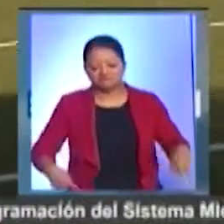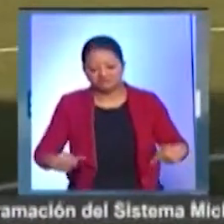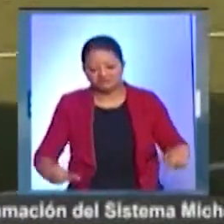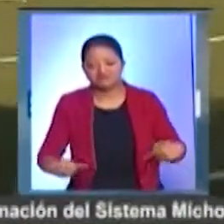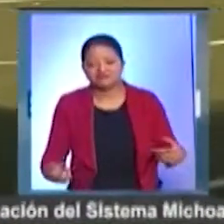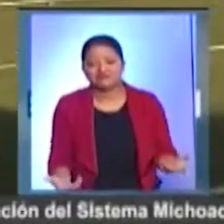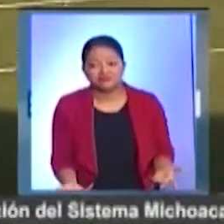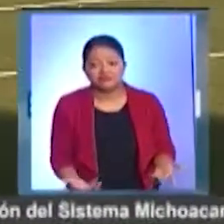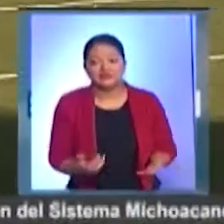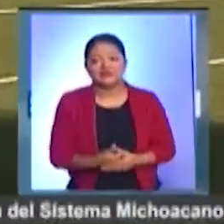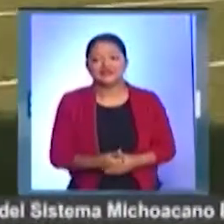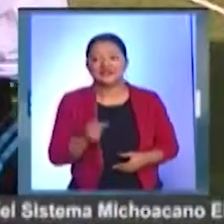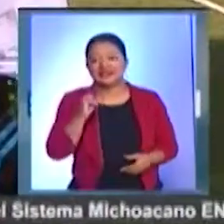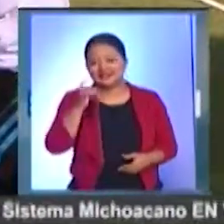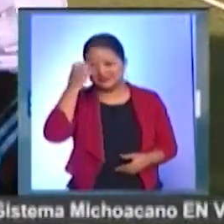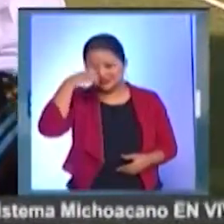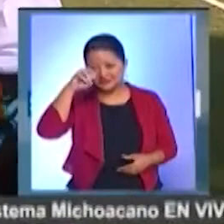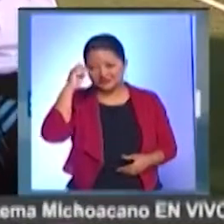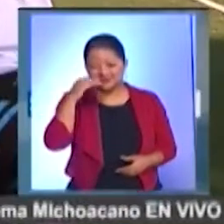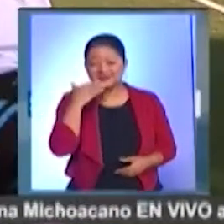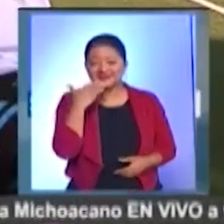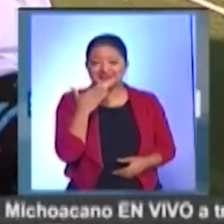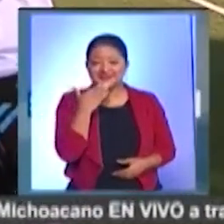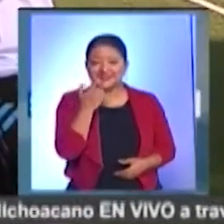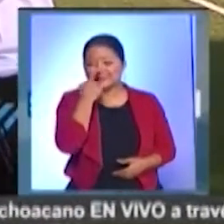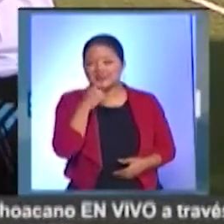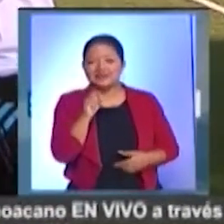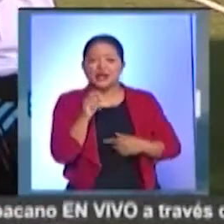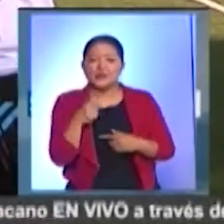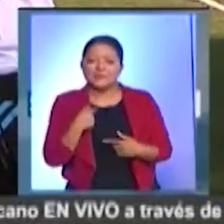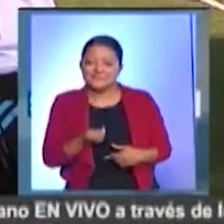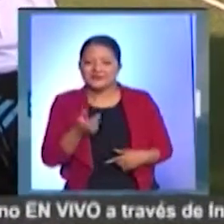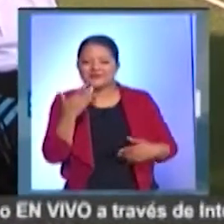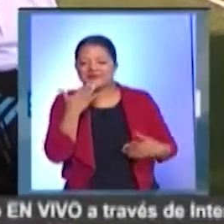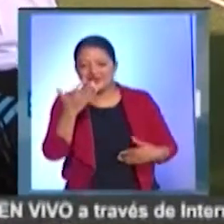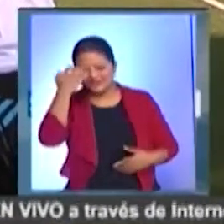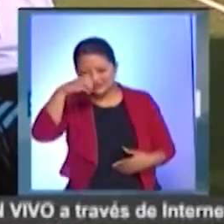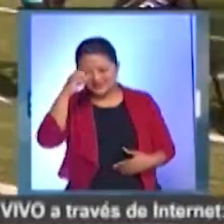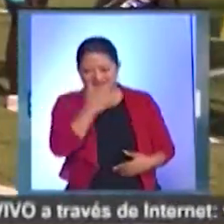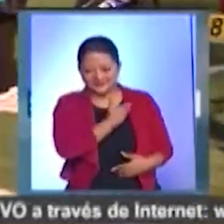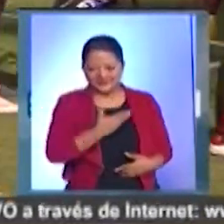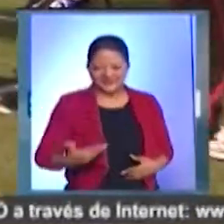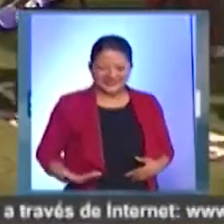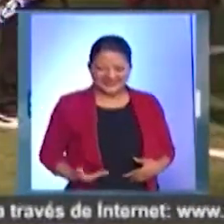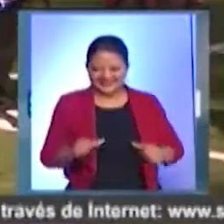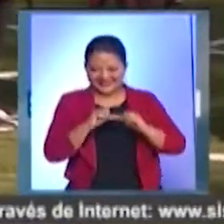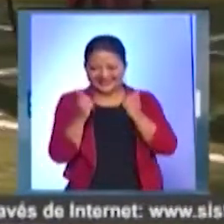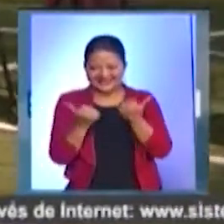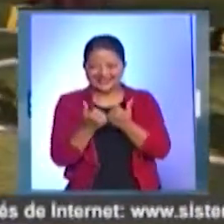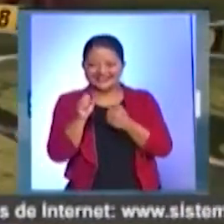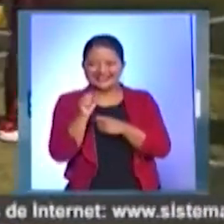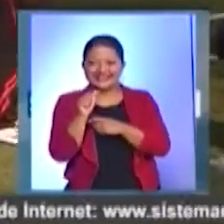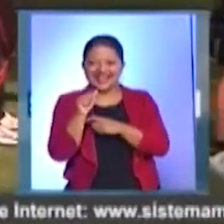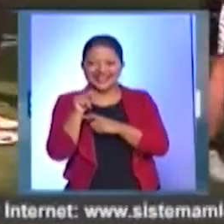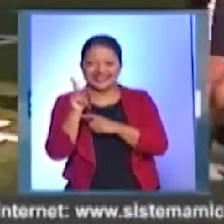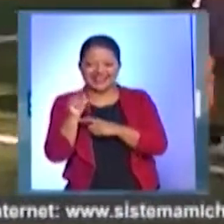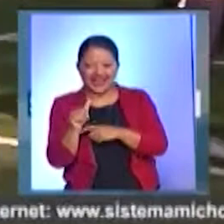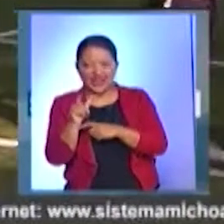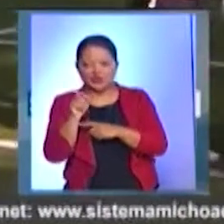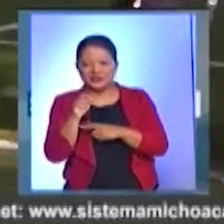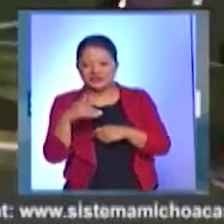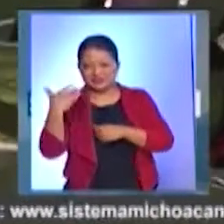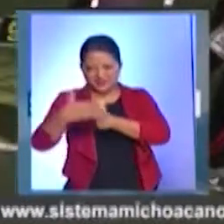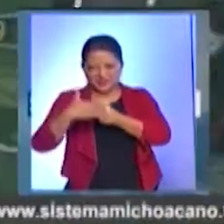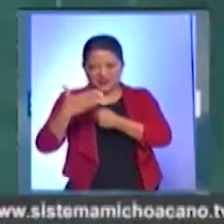esta ha sido una gran experiencia tanto para samuel como para la presidenta de la asociación sandra los a quienes ya piensan en parís